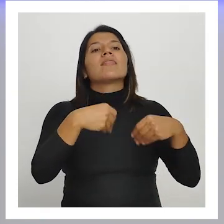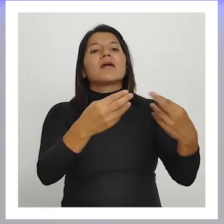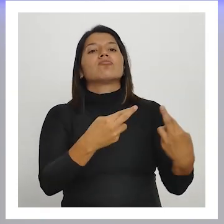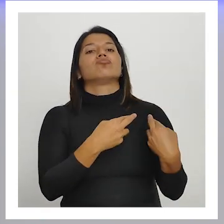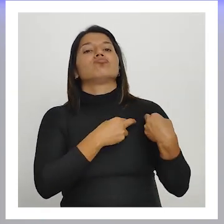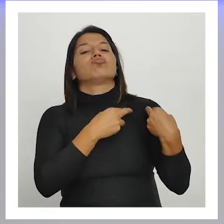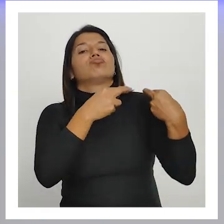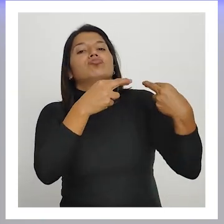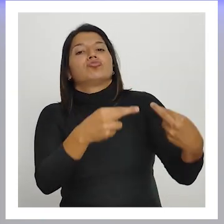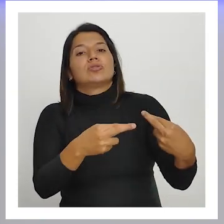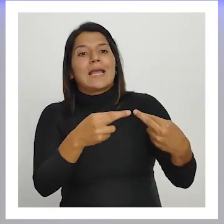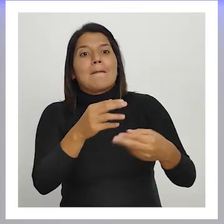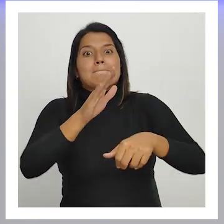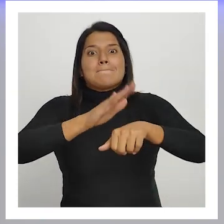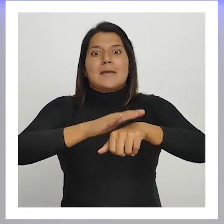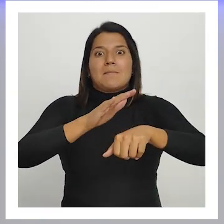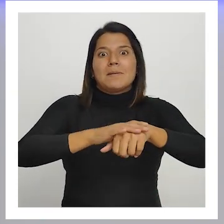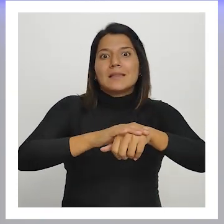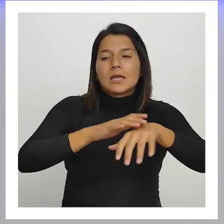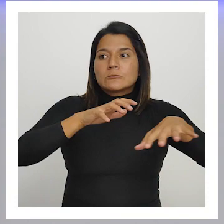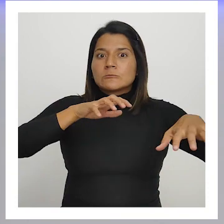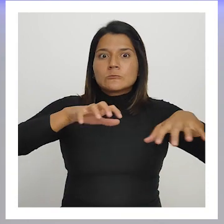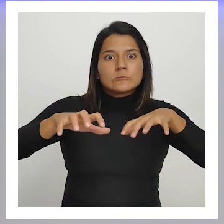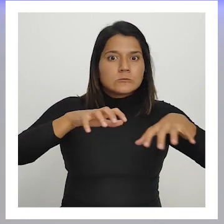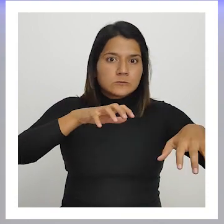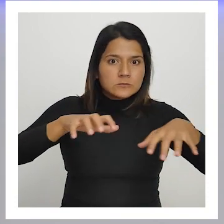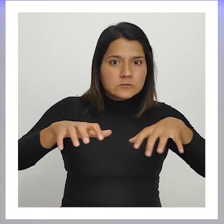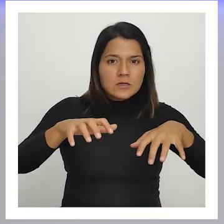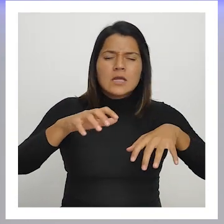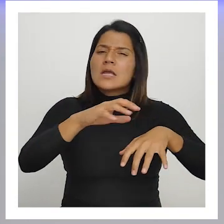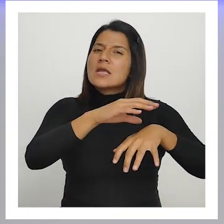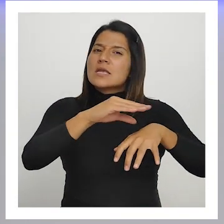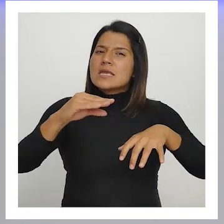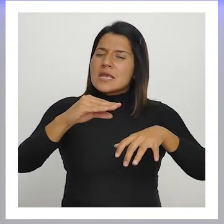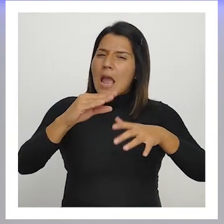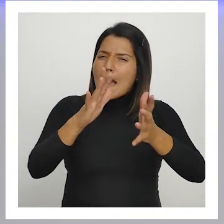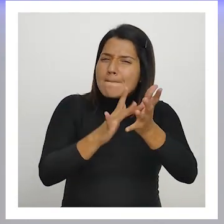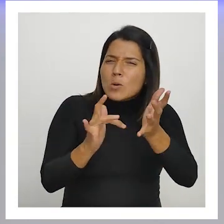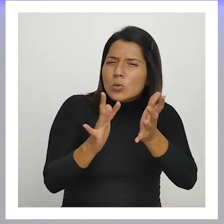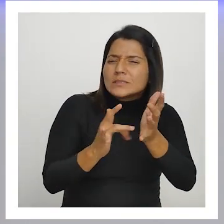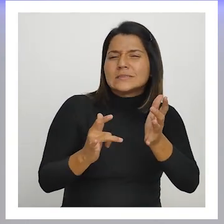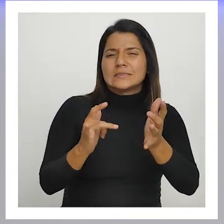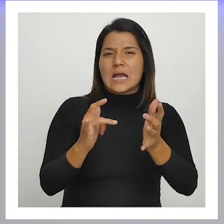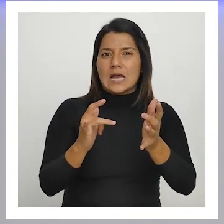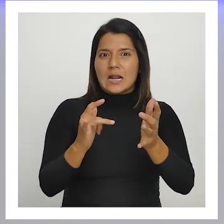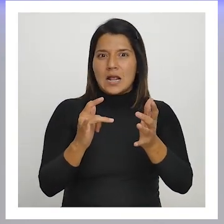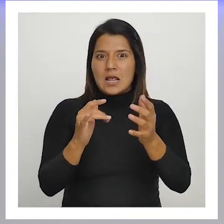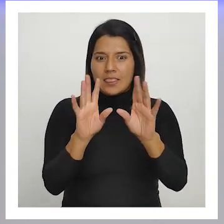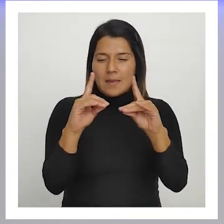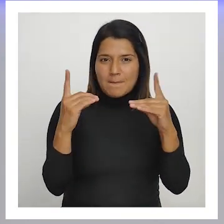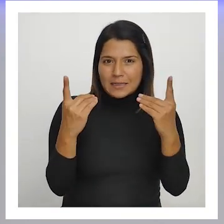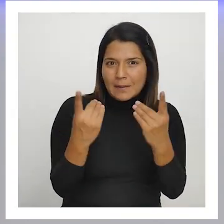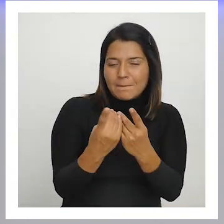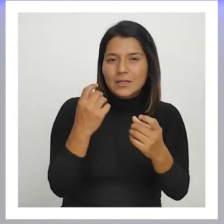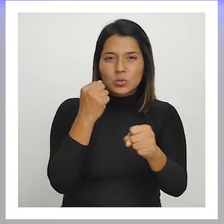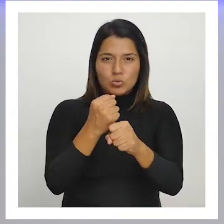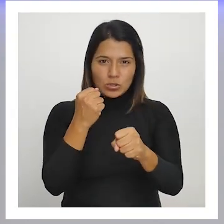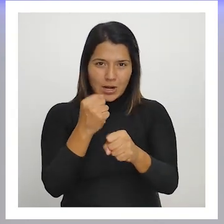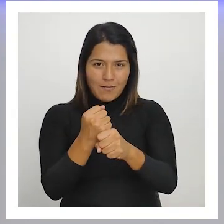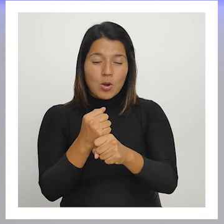y básicamente incluso a hacer un efecto expansivo en términos